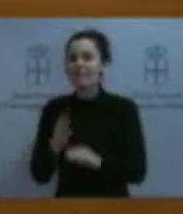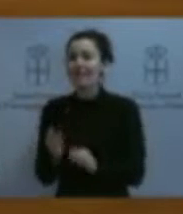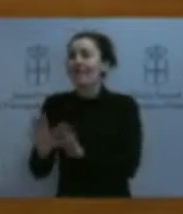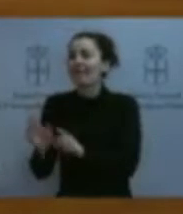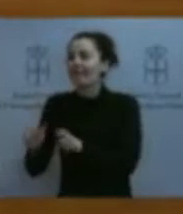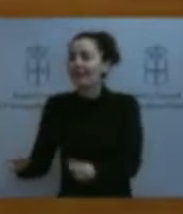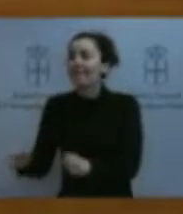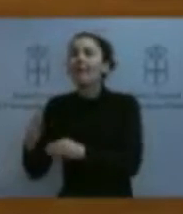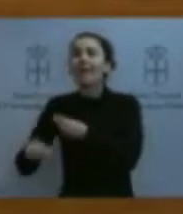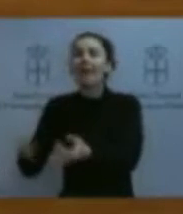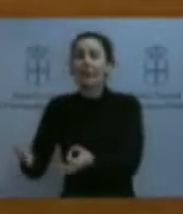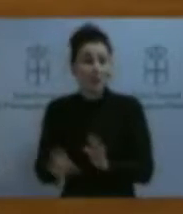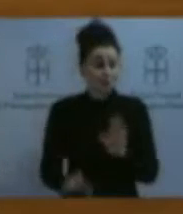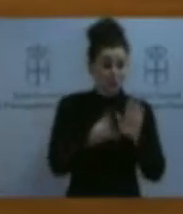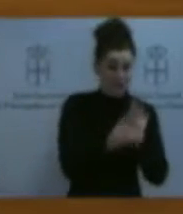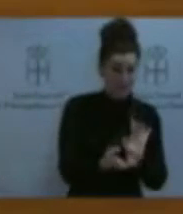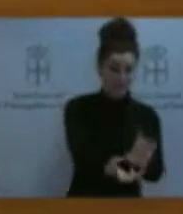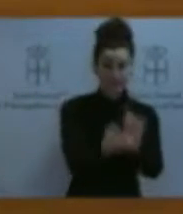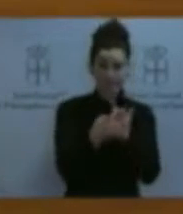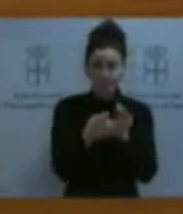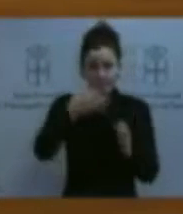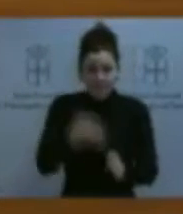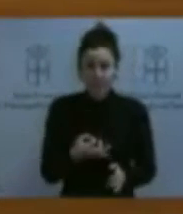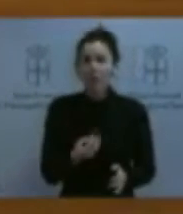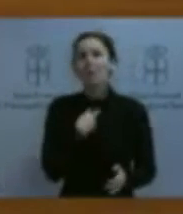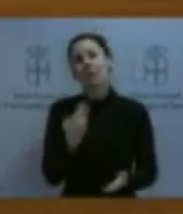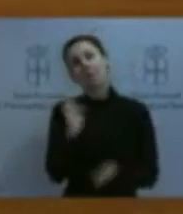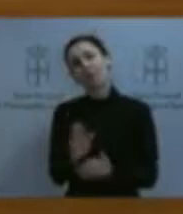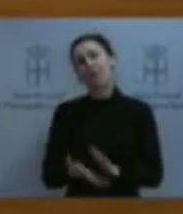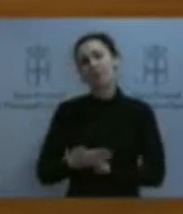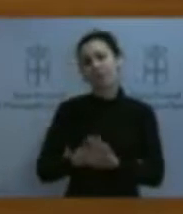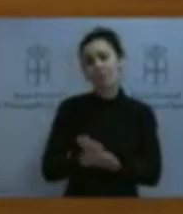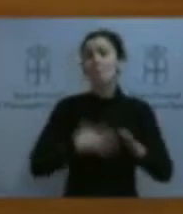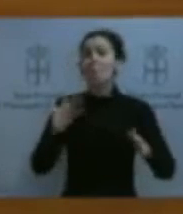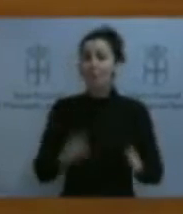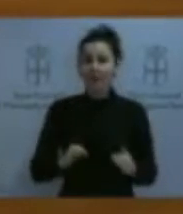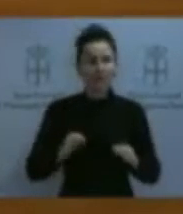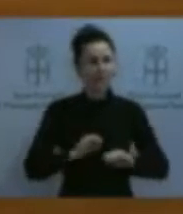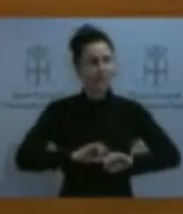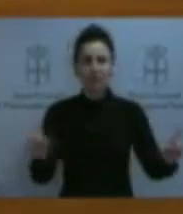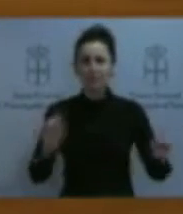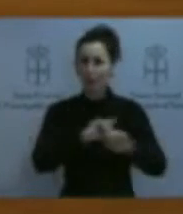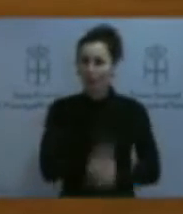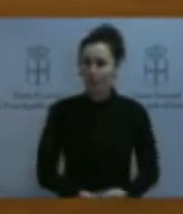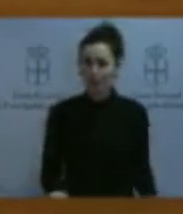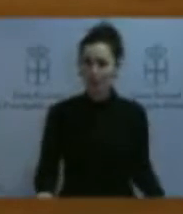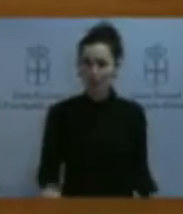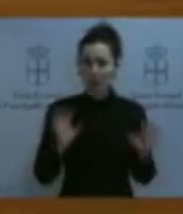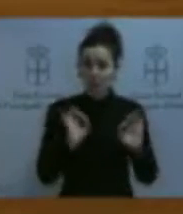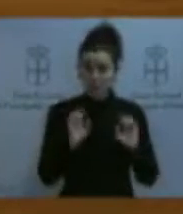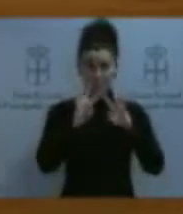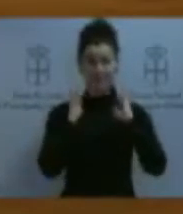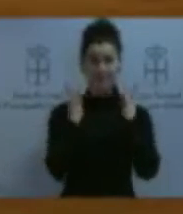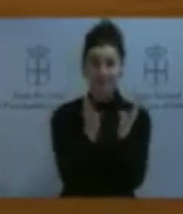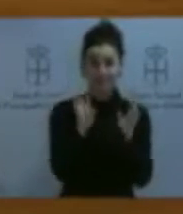podría haber asegurado que tuviesen voz. Y esto tampoco se consiguió, ¿no? En el Consejo de Comunidades Asturianas, aparte de no ser un órgano paritario, que es